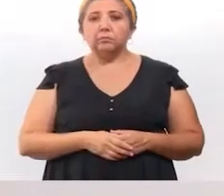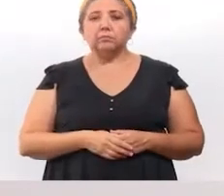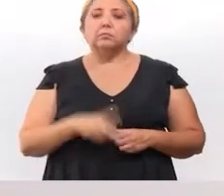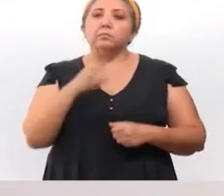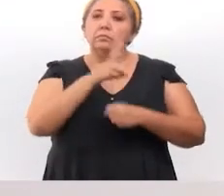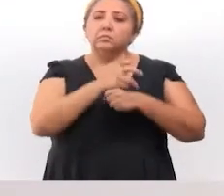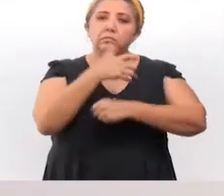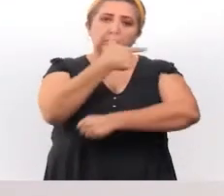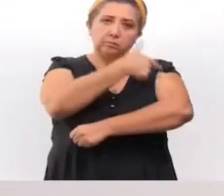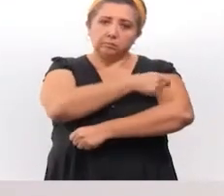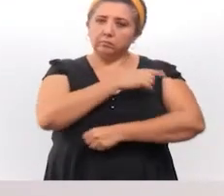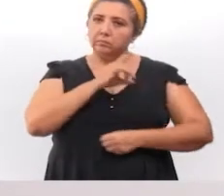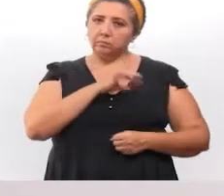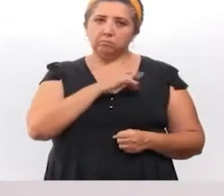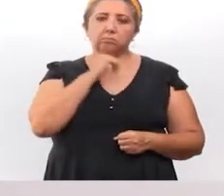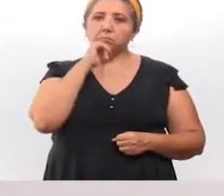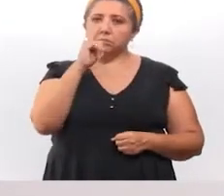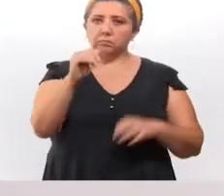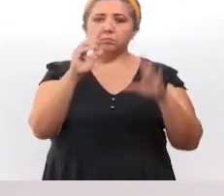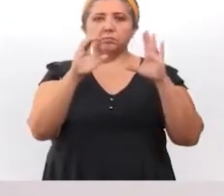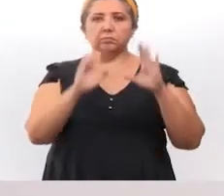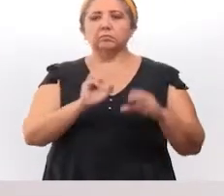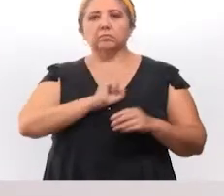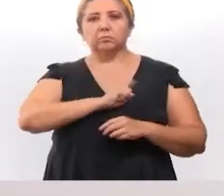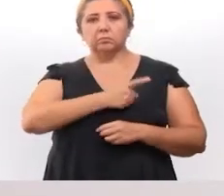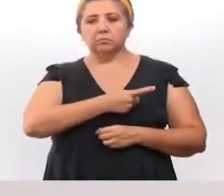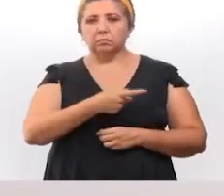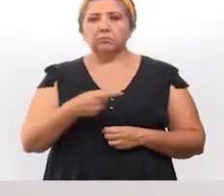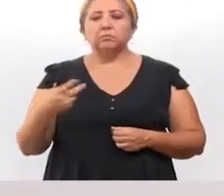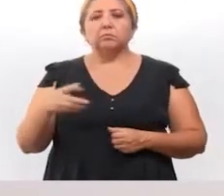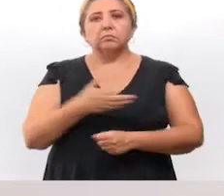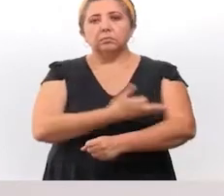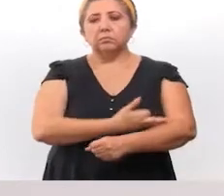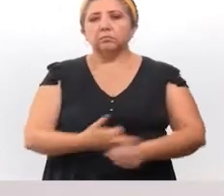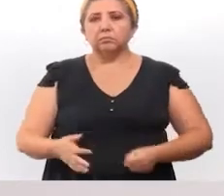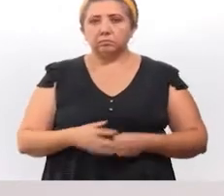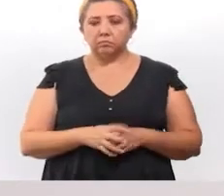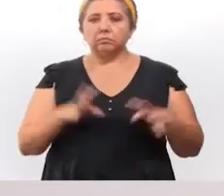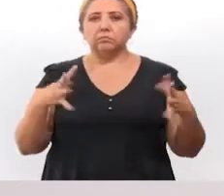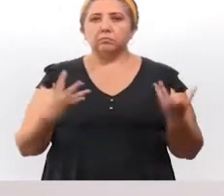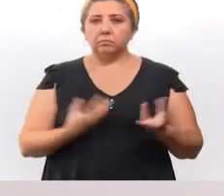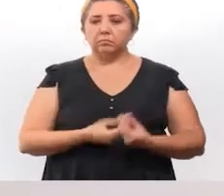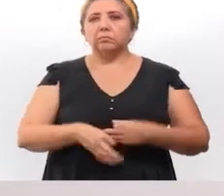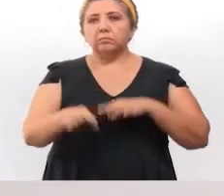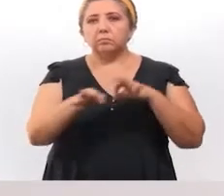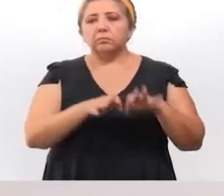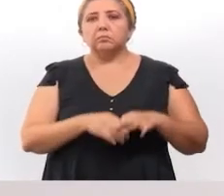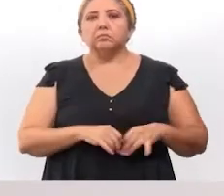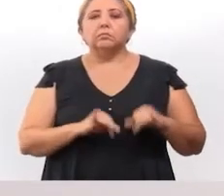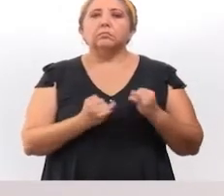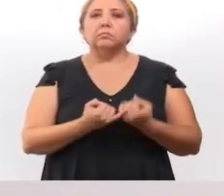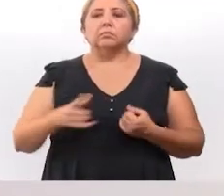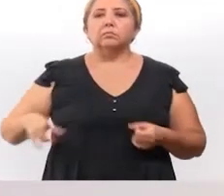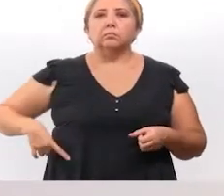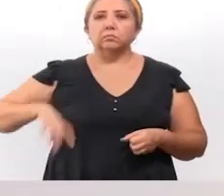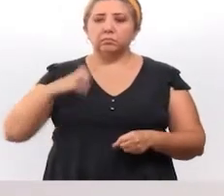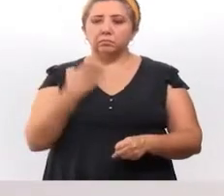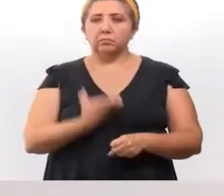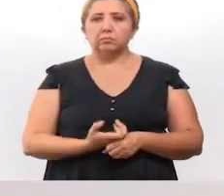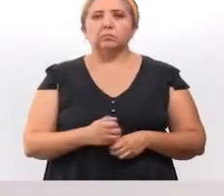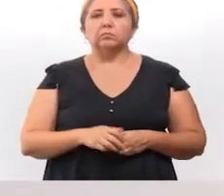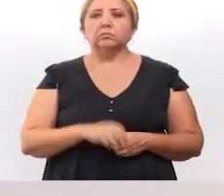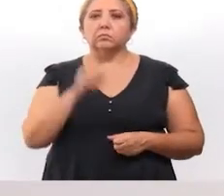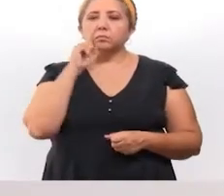Los invitamos a vacunarse sin temor para proteger nuestra salud y la de nuestras familias. Estamos trabajando de manera conjunta el Gobierno del